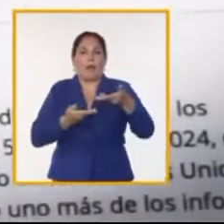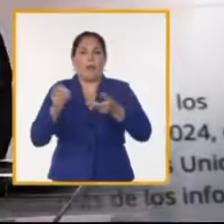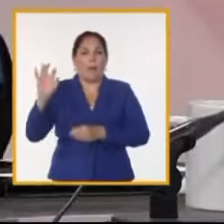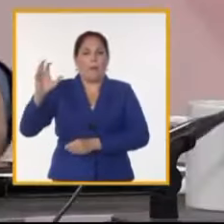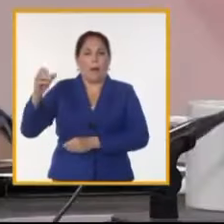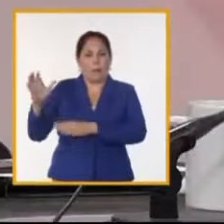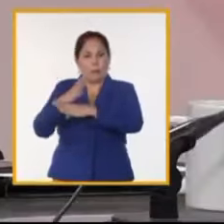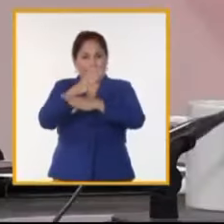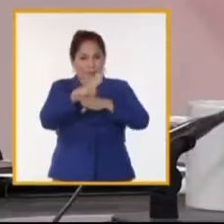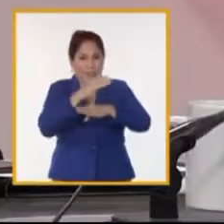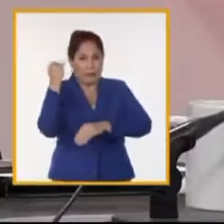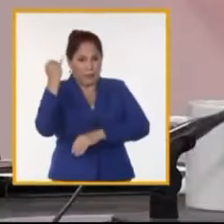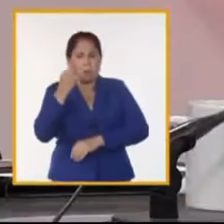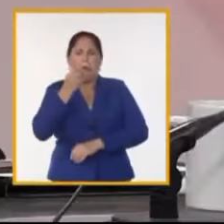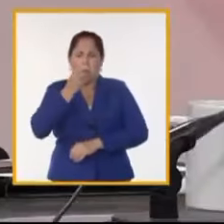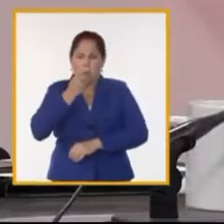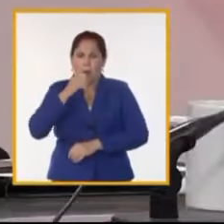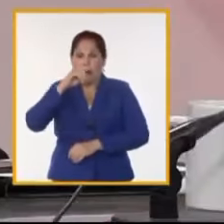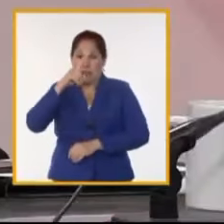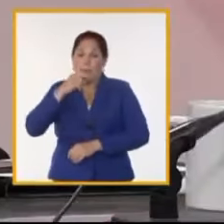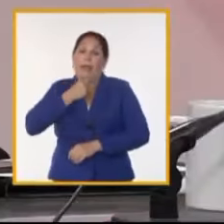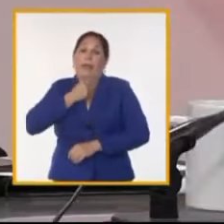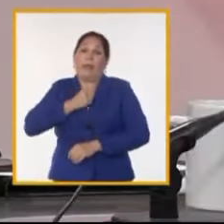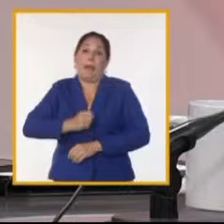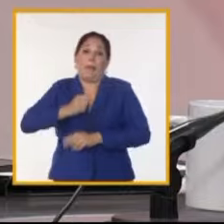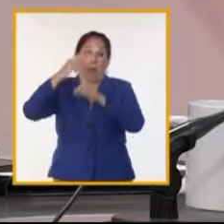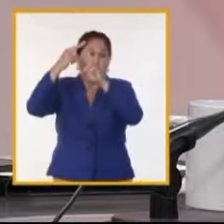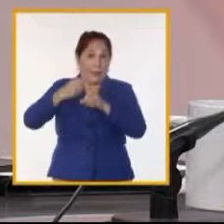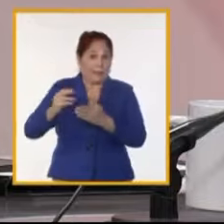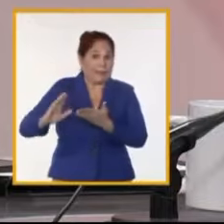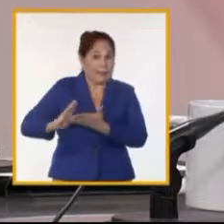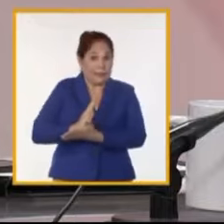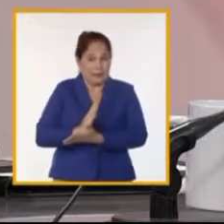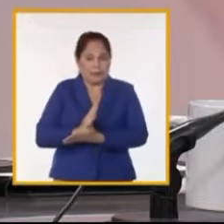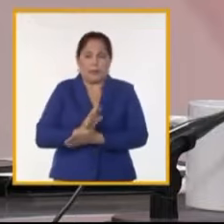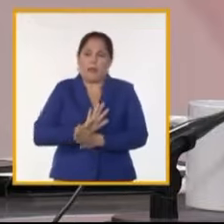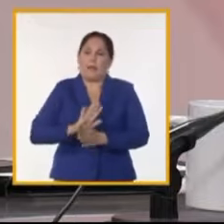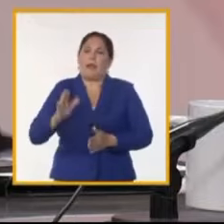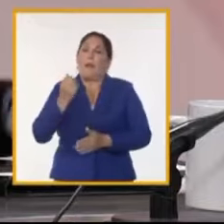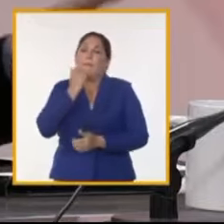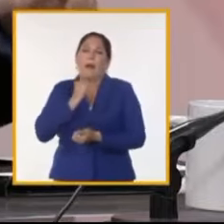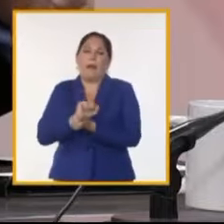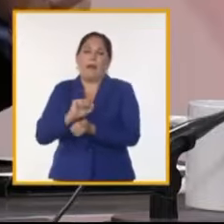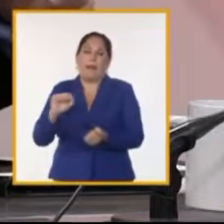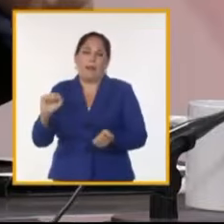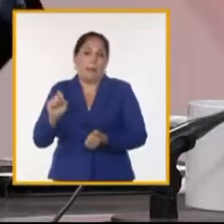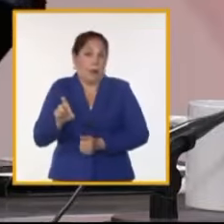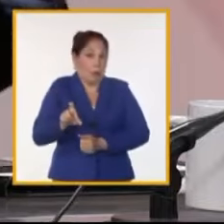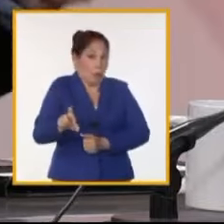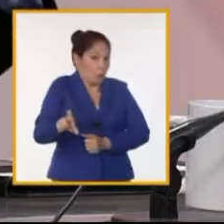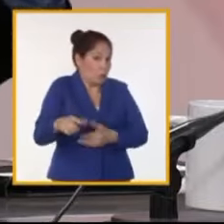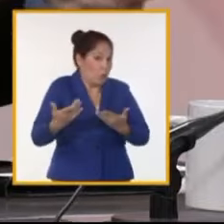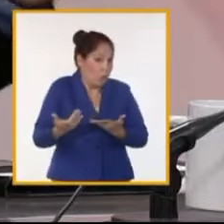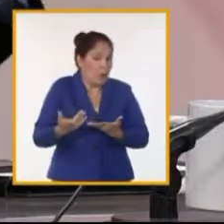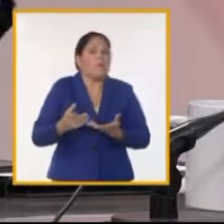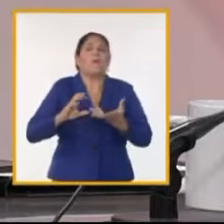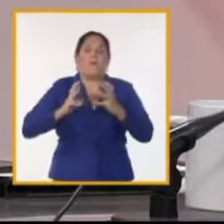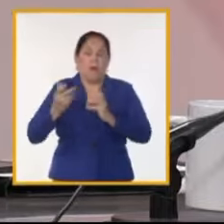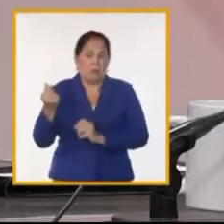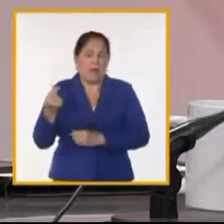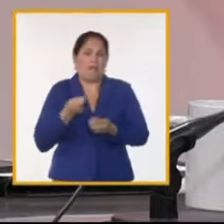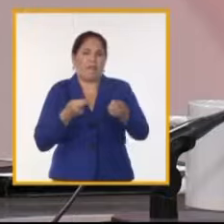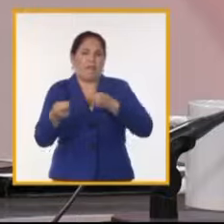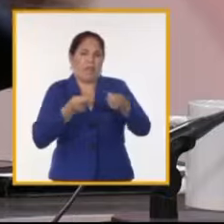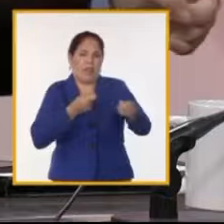internacional Bueno ahí está las reacciones de Miami creo que la última tiene una clave y es el tema del sistema financiero